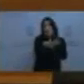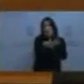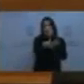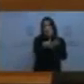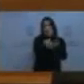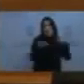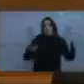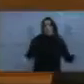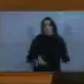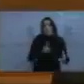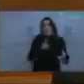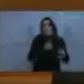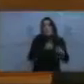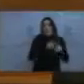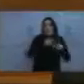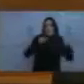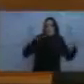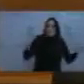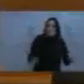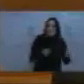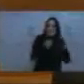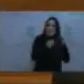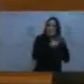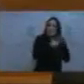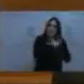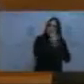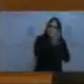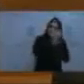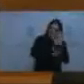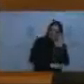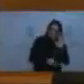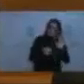este decreto, que no va a tener nada que ver con aquella ley,